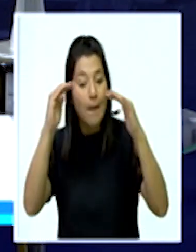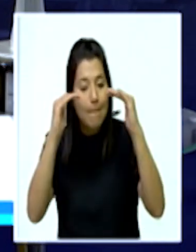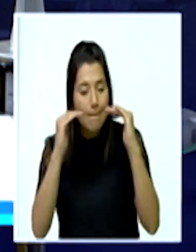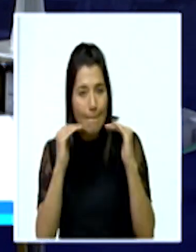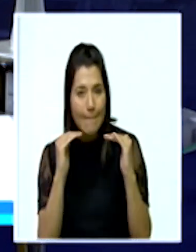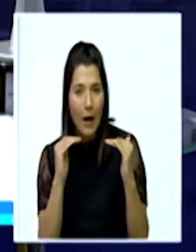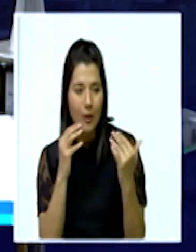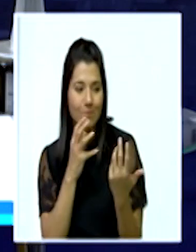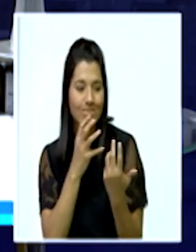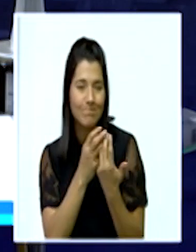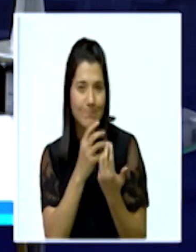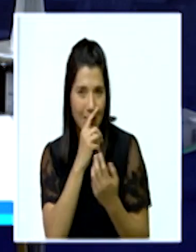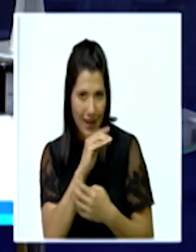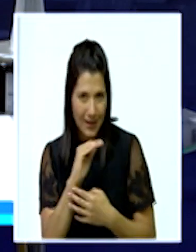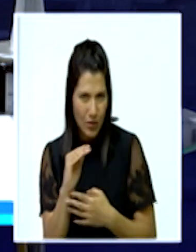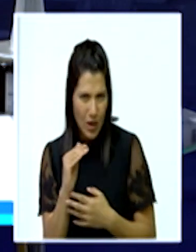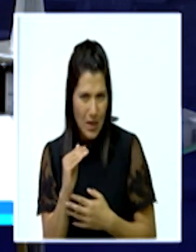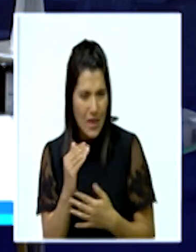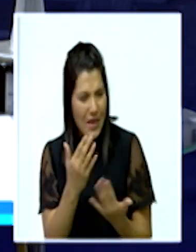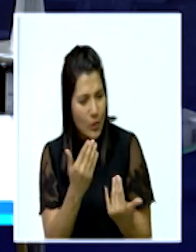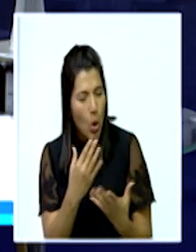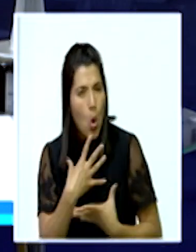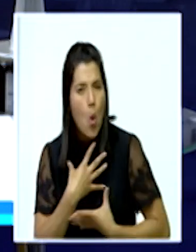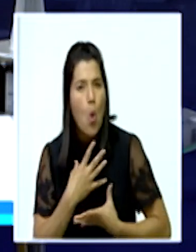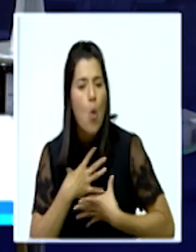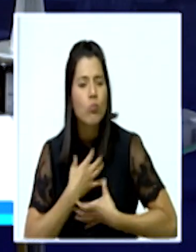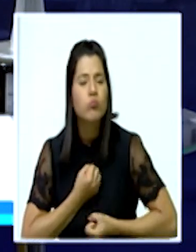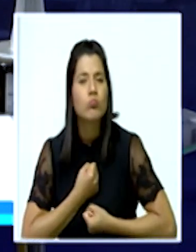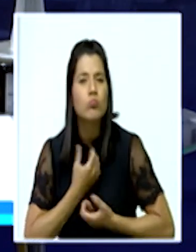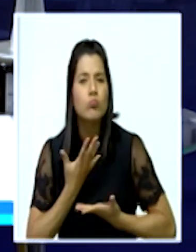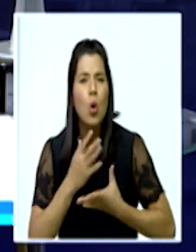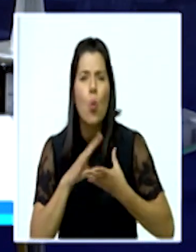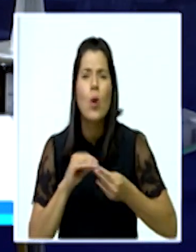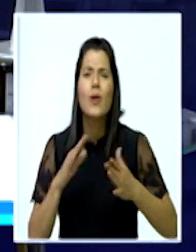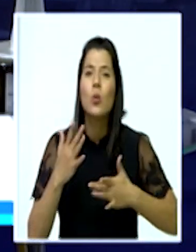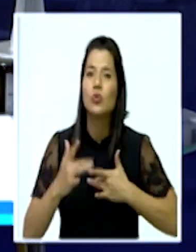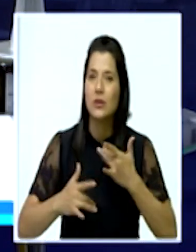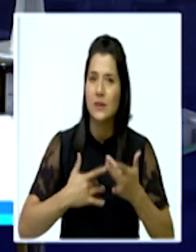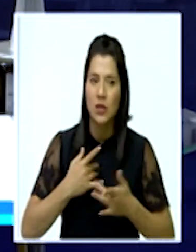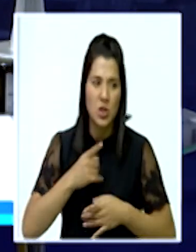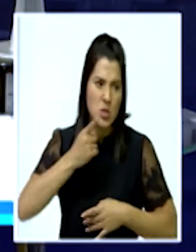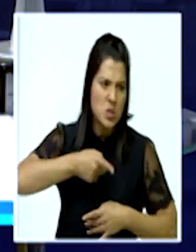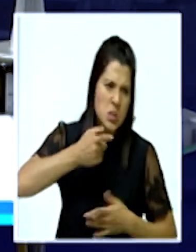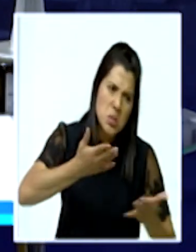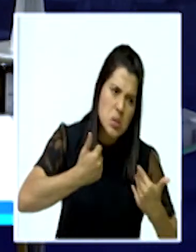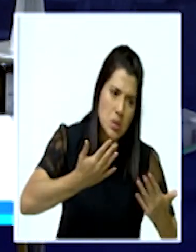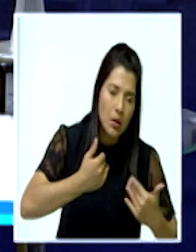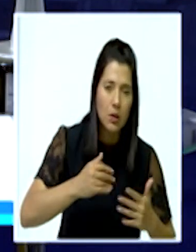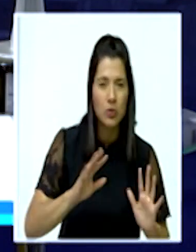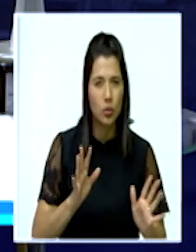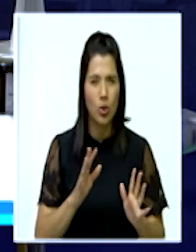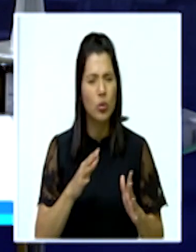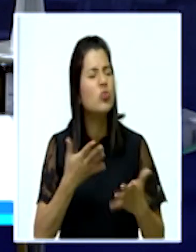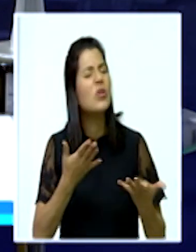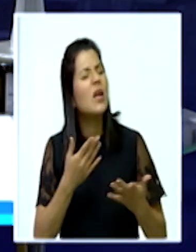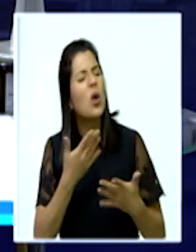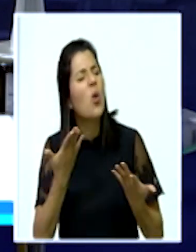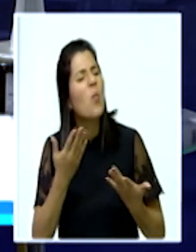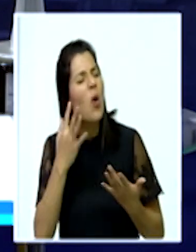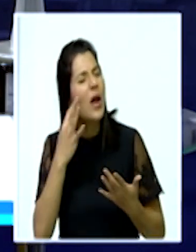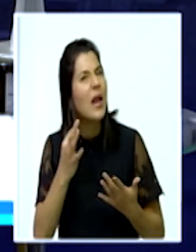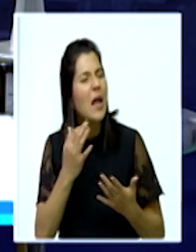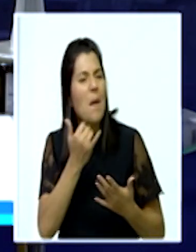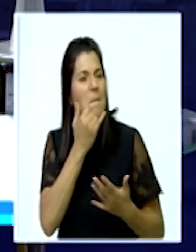a que el niño cuente cómo se siente. Tenemos que no inducirlo, sino, ¿y vos qué crees que va a pasar ahí? ¿Y vos cómo crees que te vas a